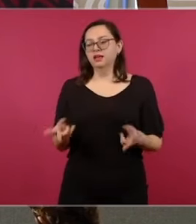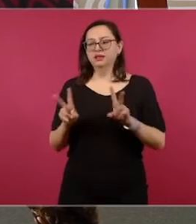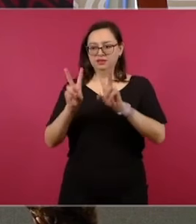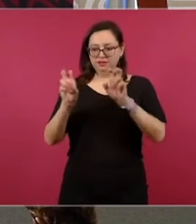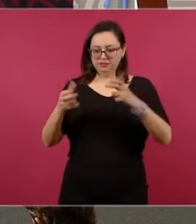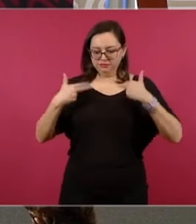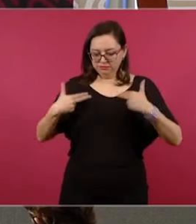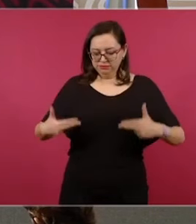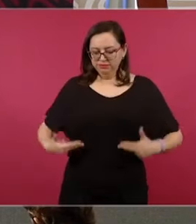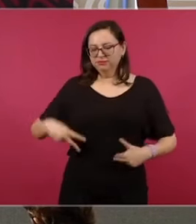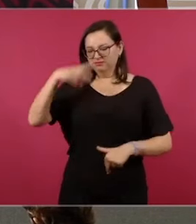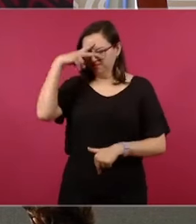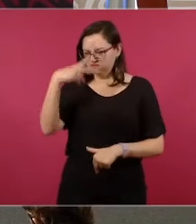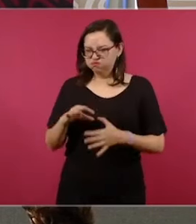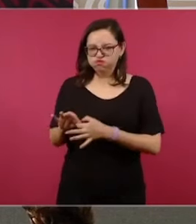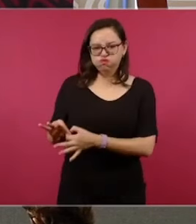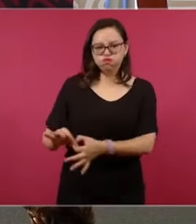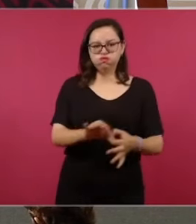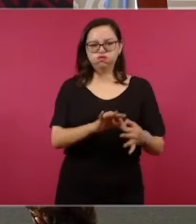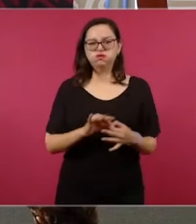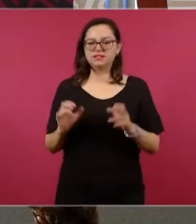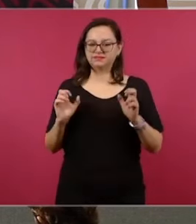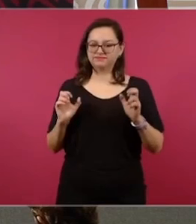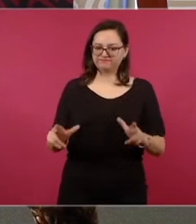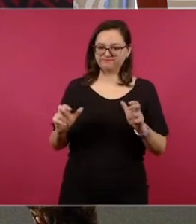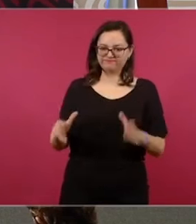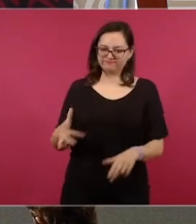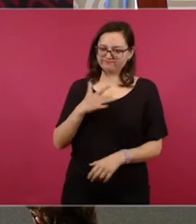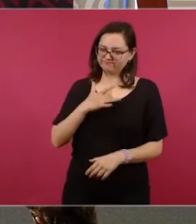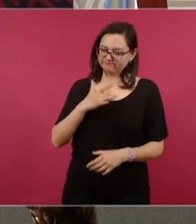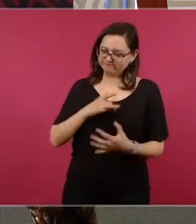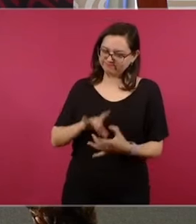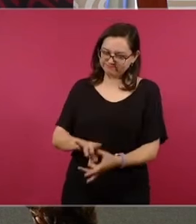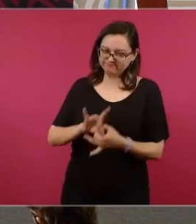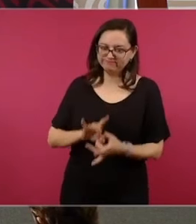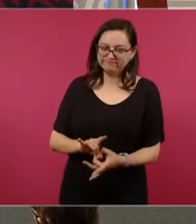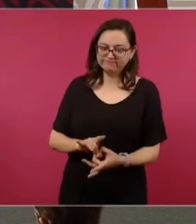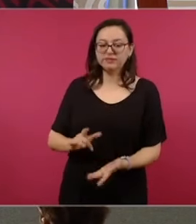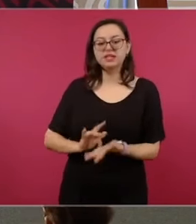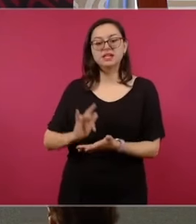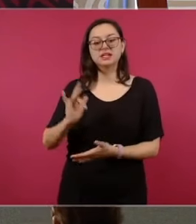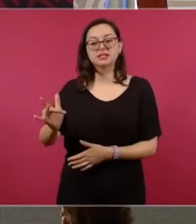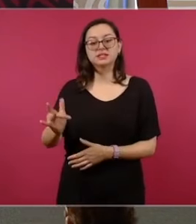aquí es Chiapas de corazón. Gracias.